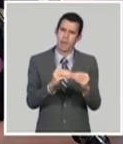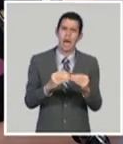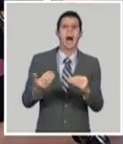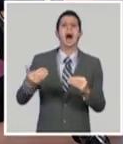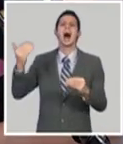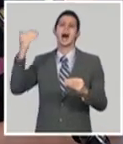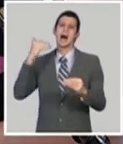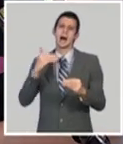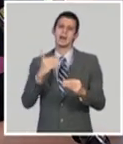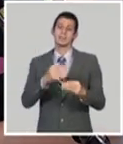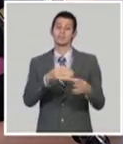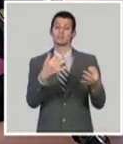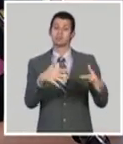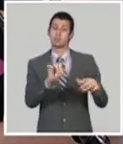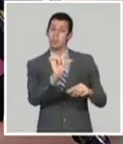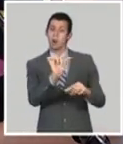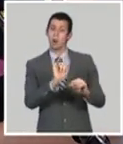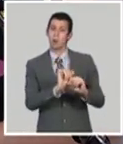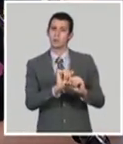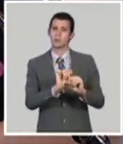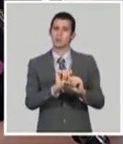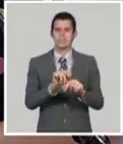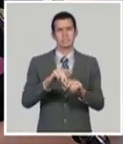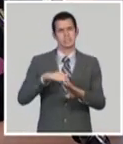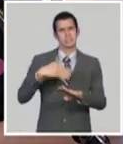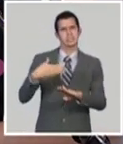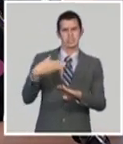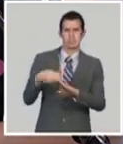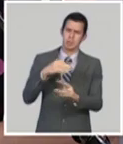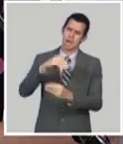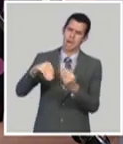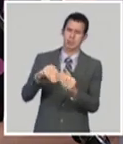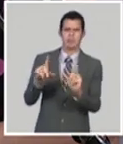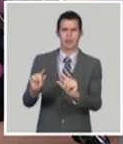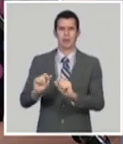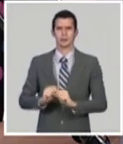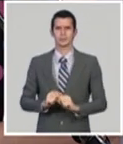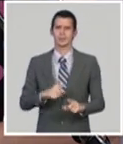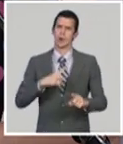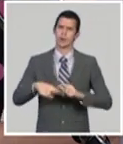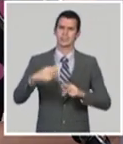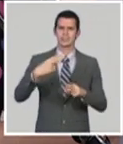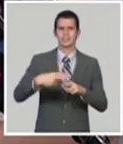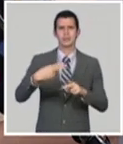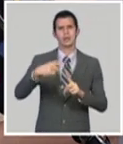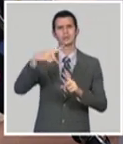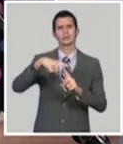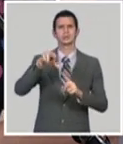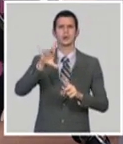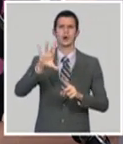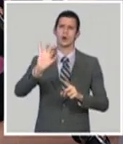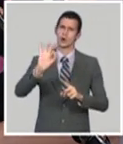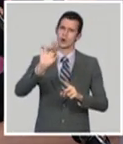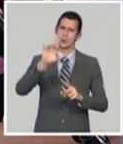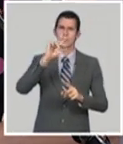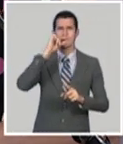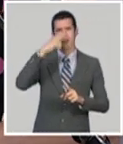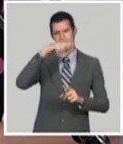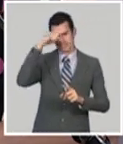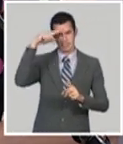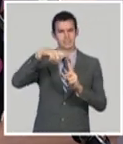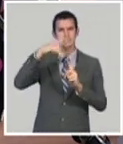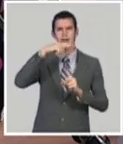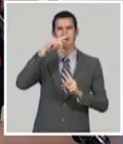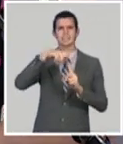medicamentos la atorvastatina que es de 81 90 días tableta pasa a ser a 27